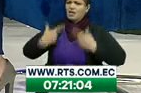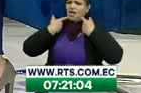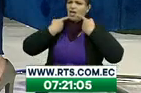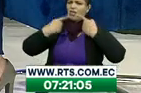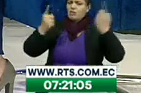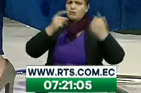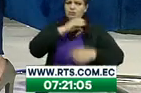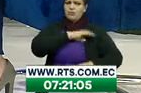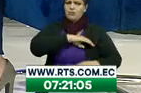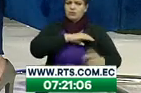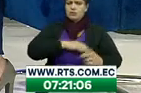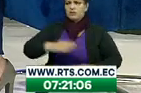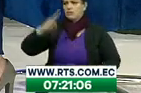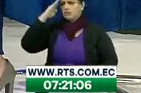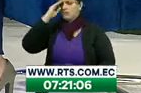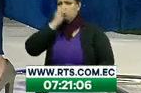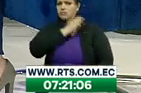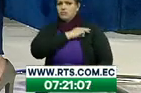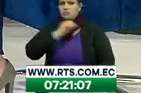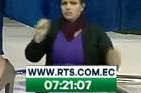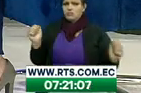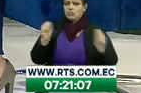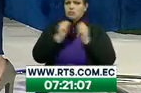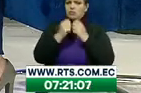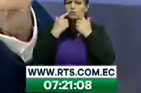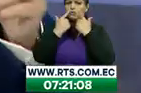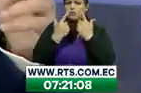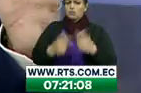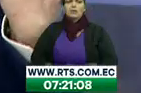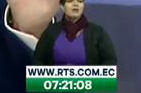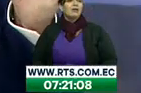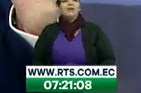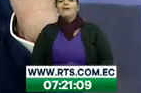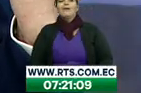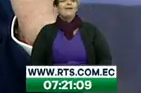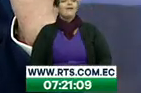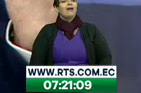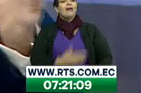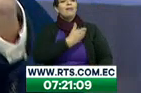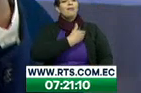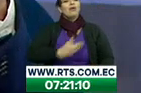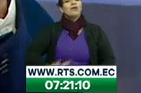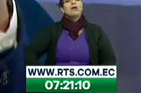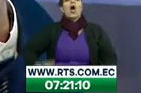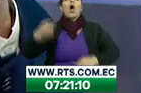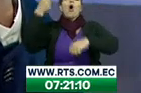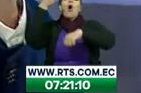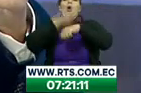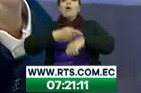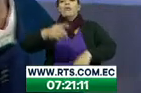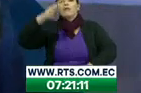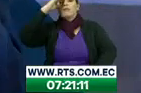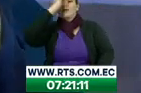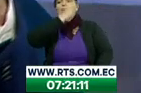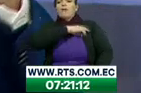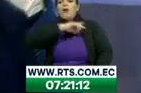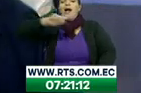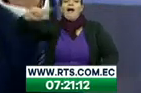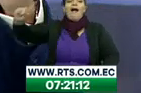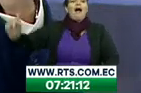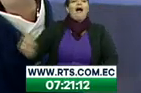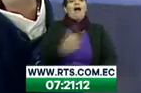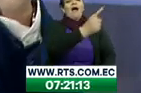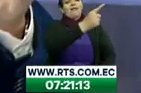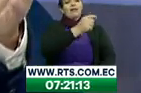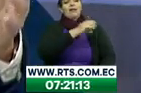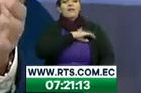¿No es suficiente? Más que dar una orden que salgan las Fuerzas Armadas es tener un plan conjunto de trabajo, policía y